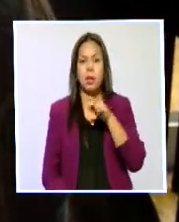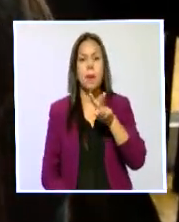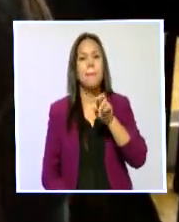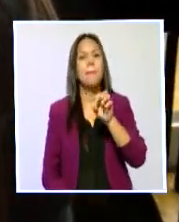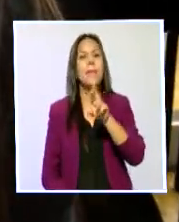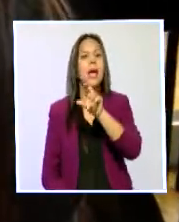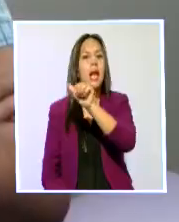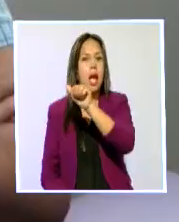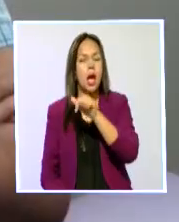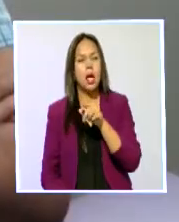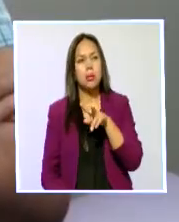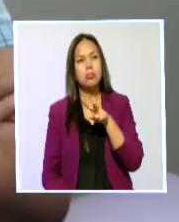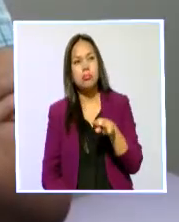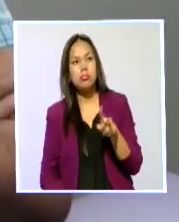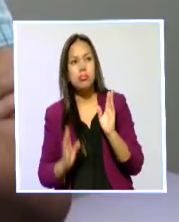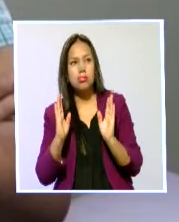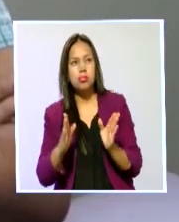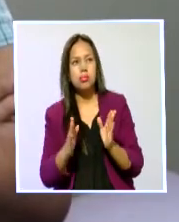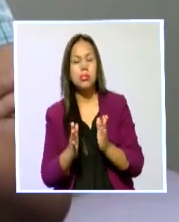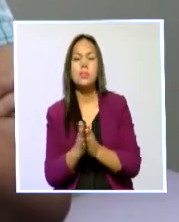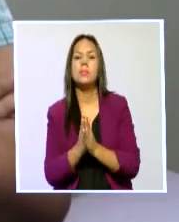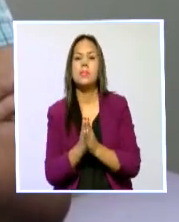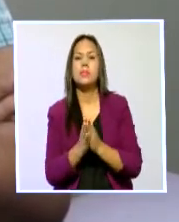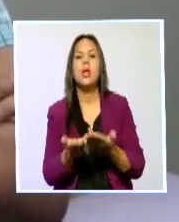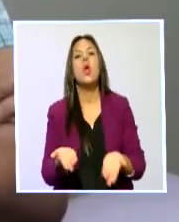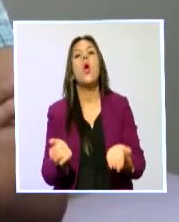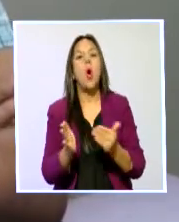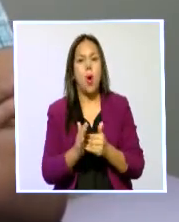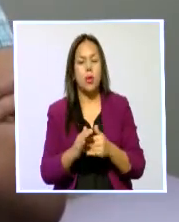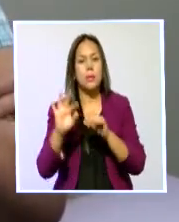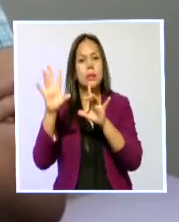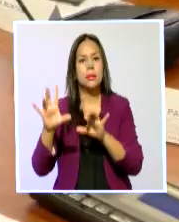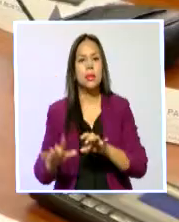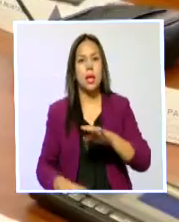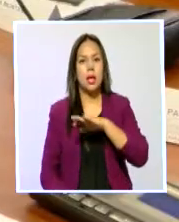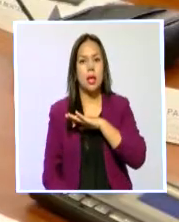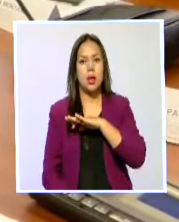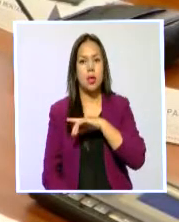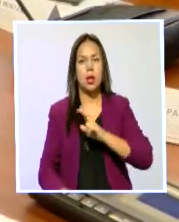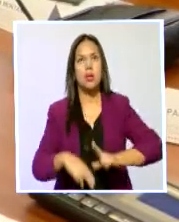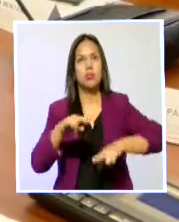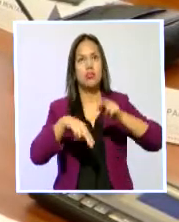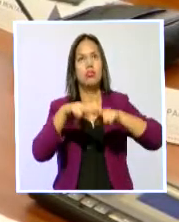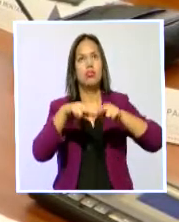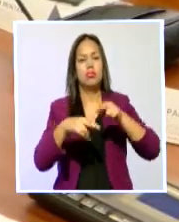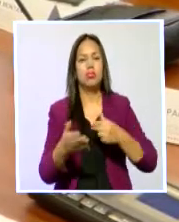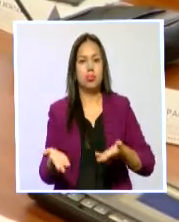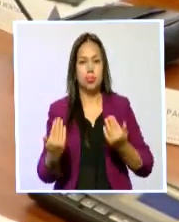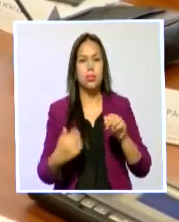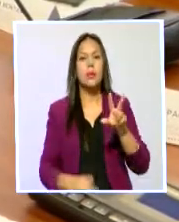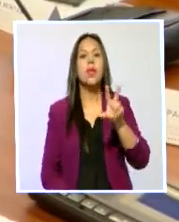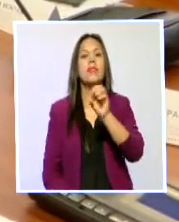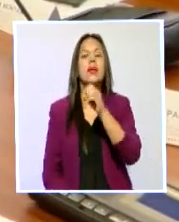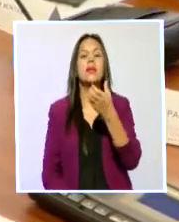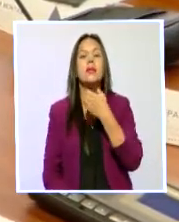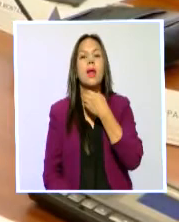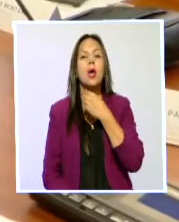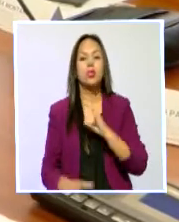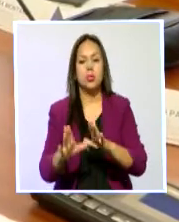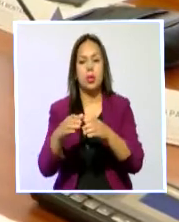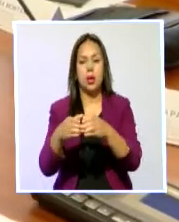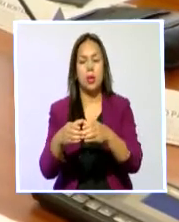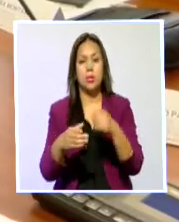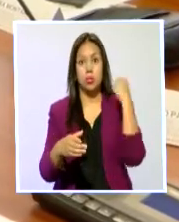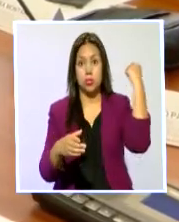Movimiento Creo manifestó que pedirá nuevamente la comparecencia del secretario técnico para la reconstrucción para este 30 de agosto en la Comisión de